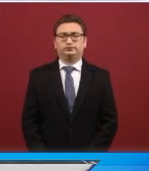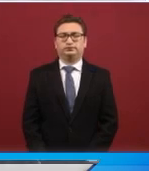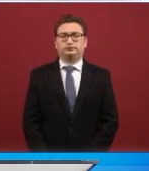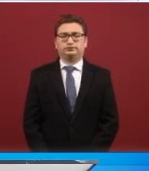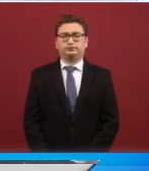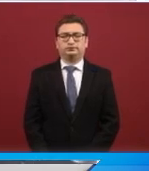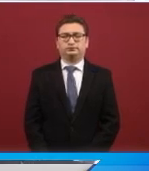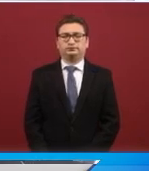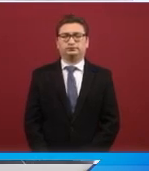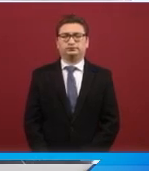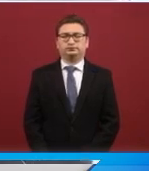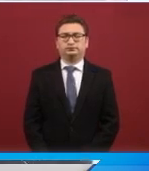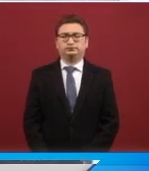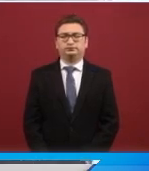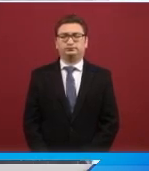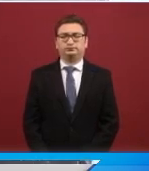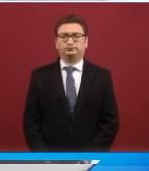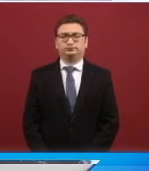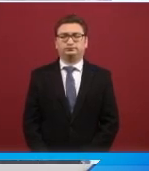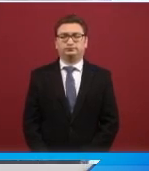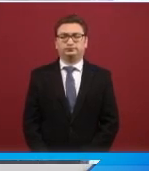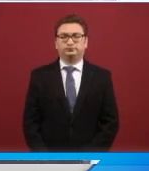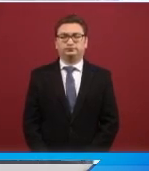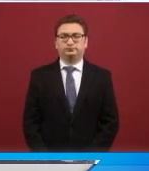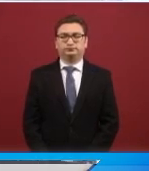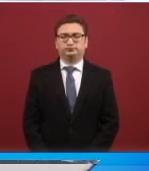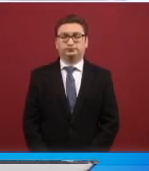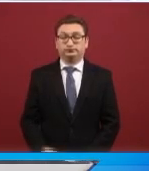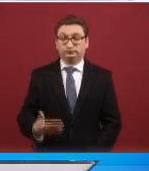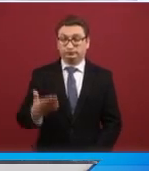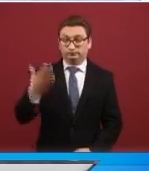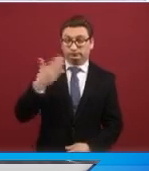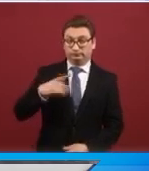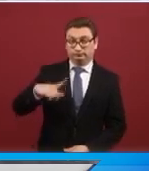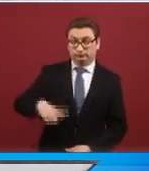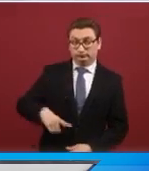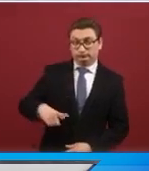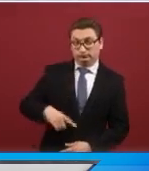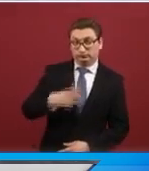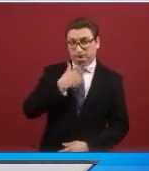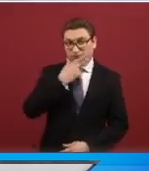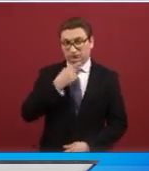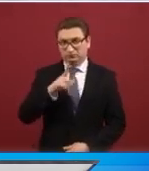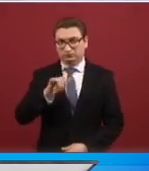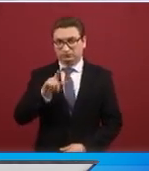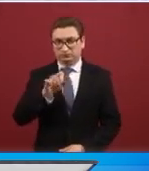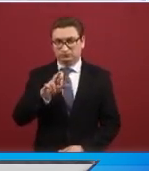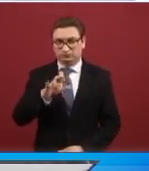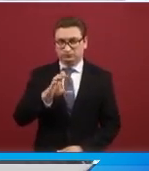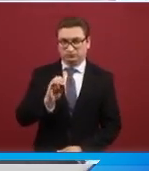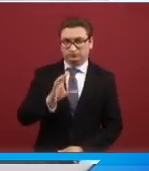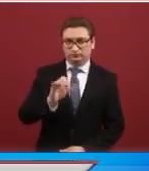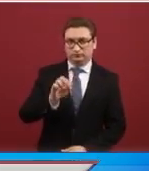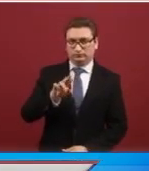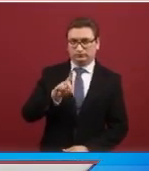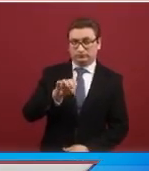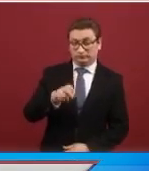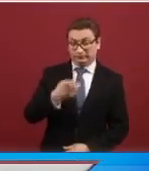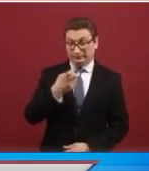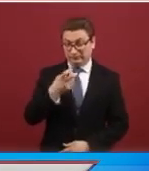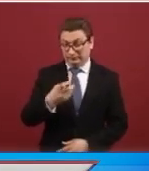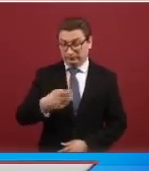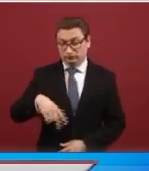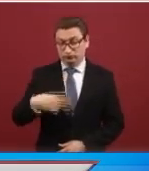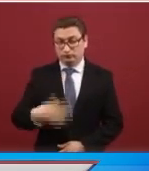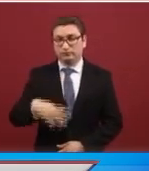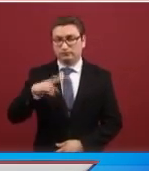la recuperación de bienes de la nación entregados a extranjeros. Al mismo tiempo que dio asilo a los españoles, le dio asilo a León Trotsky, cuando el clima en el mundo